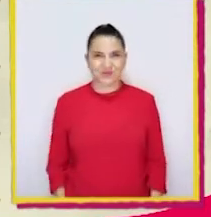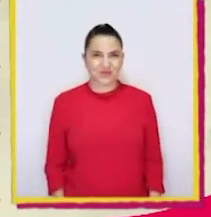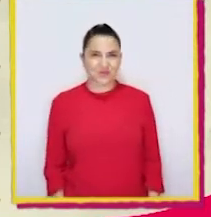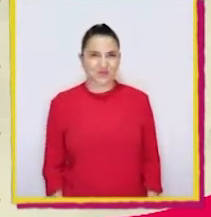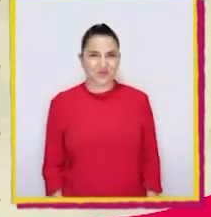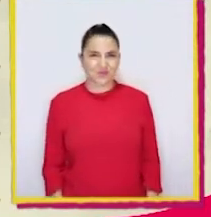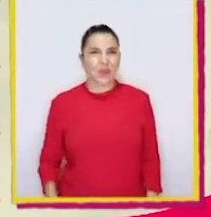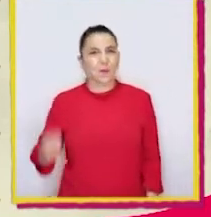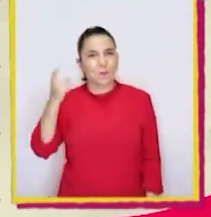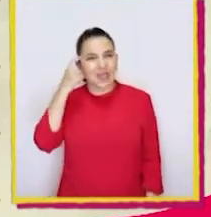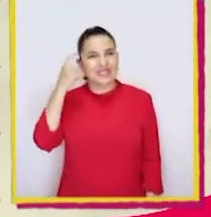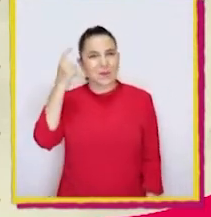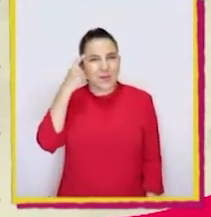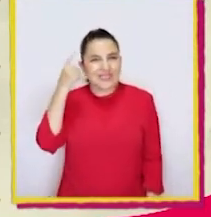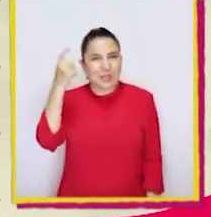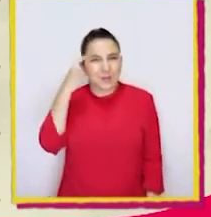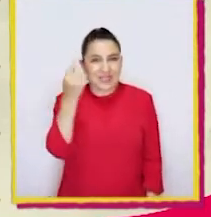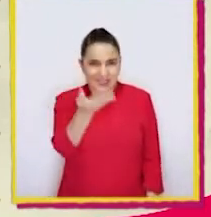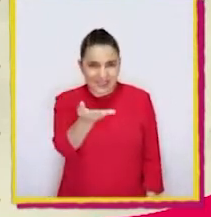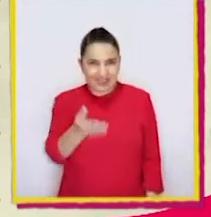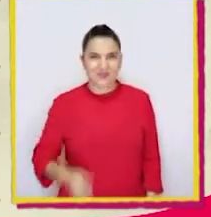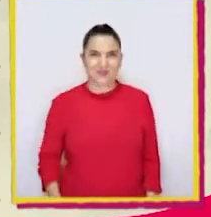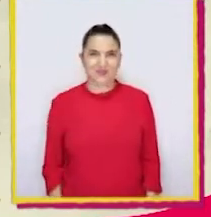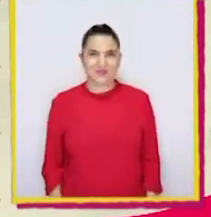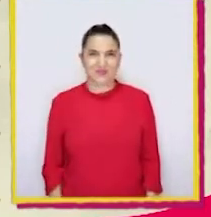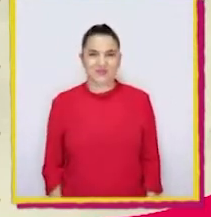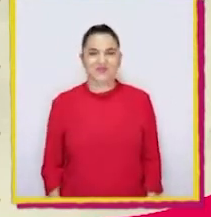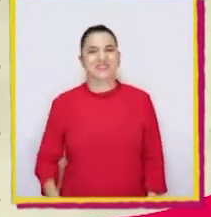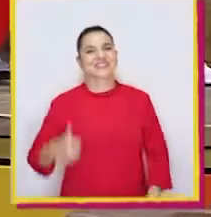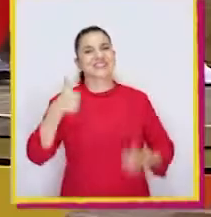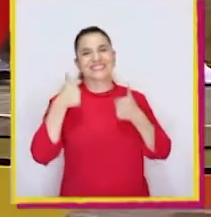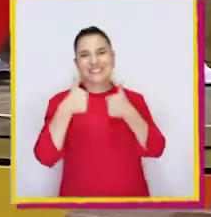detención. ¡Piensen, piensen, piensen!